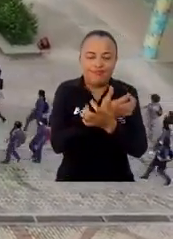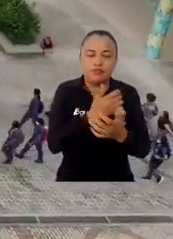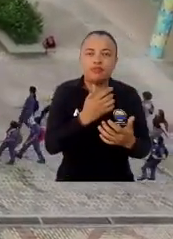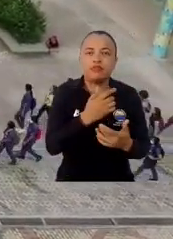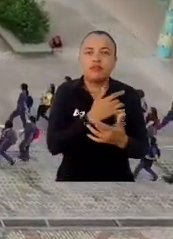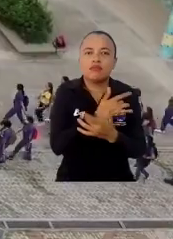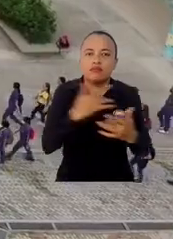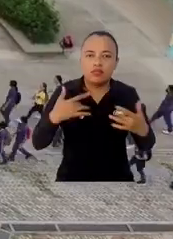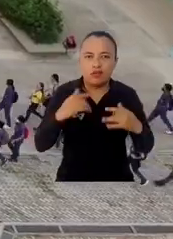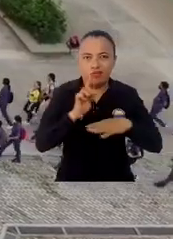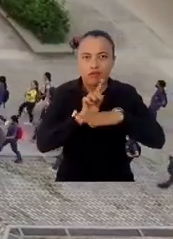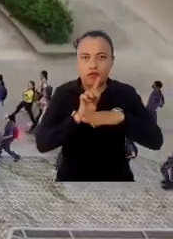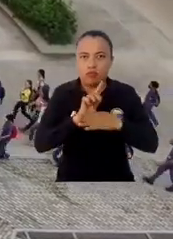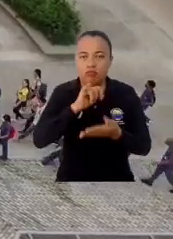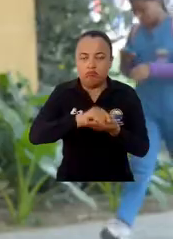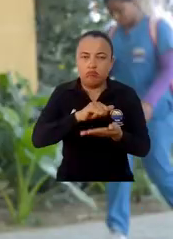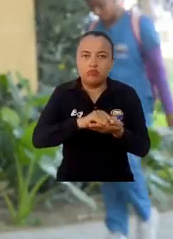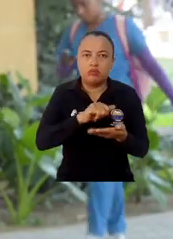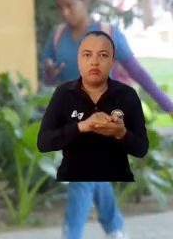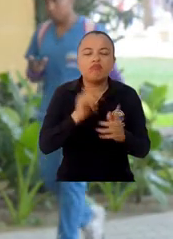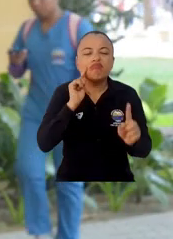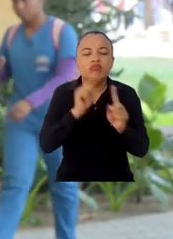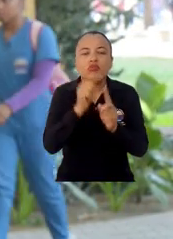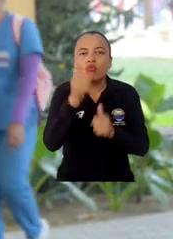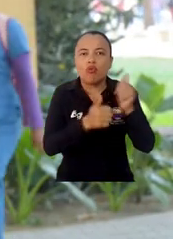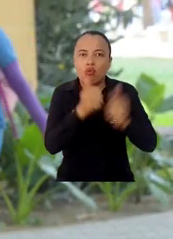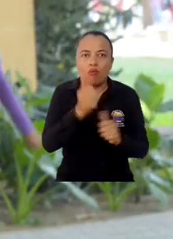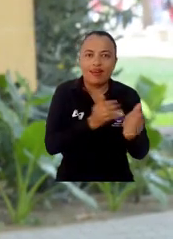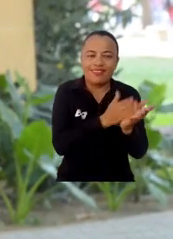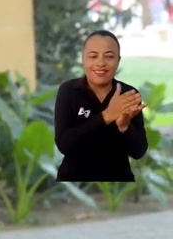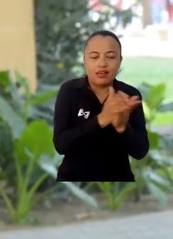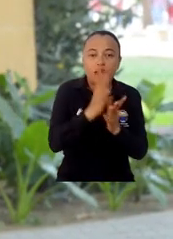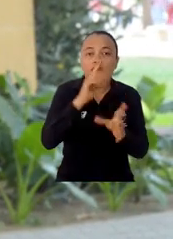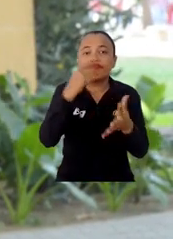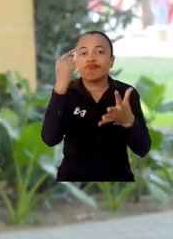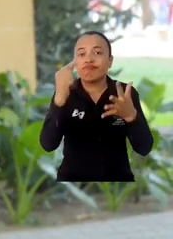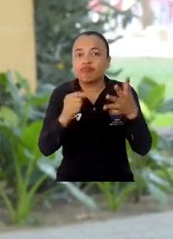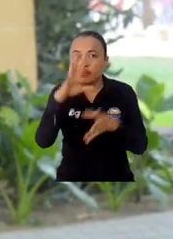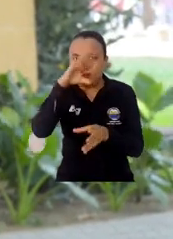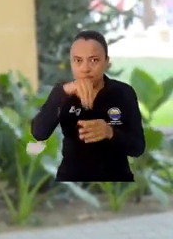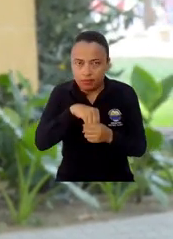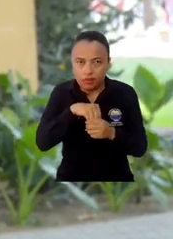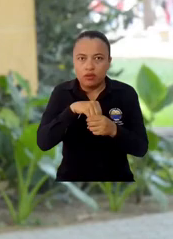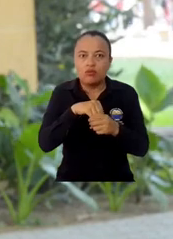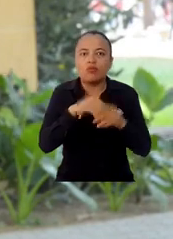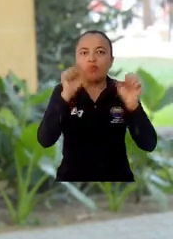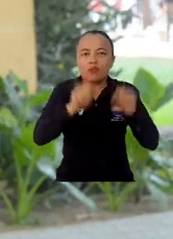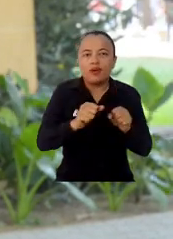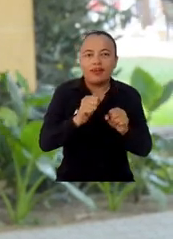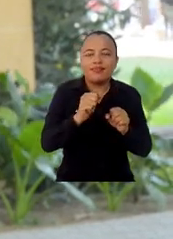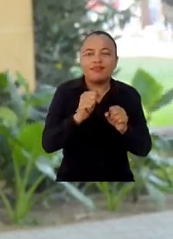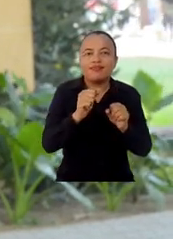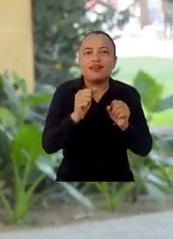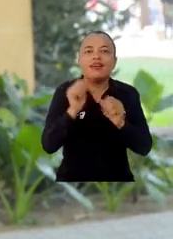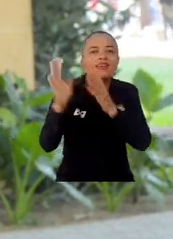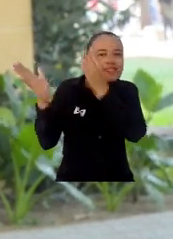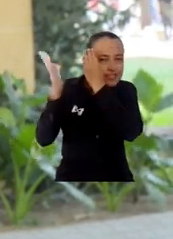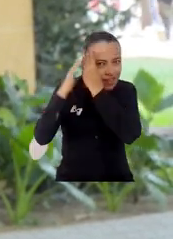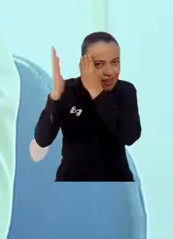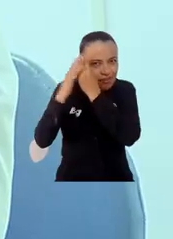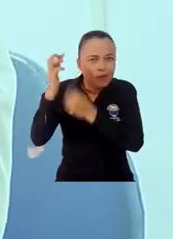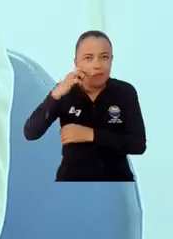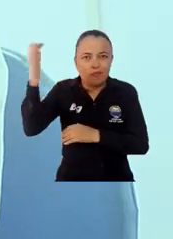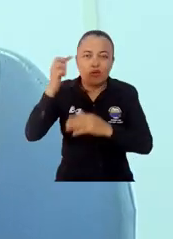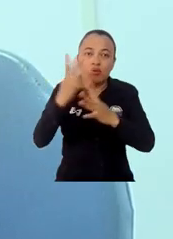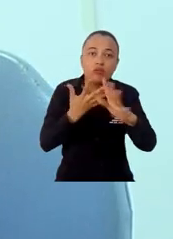propósitos para la Facultad de Ciencias de la Salud ha sido lograr que todos los programas de pregrado se encuentren por encima de la media